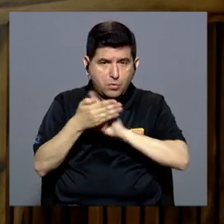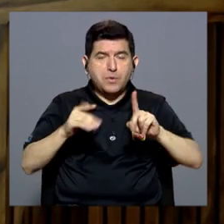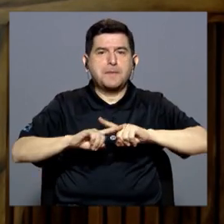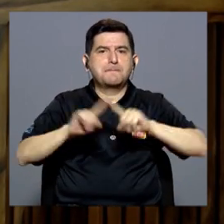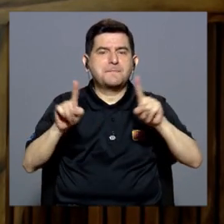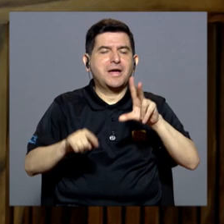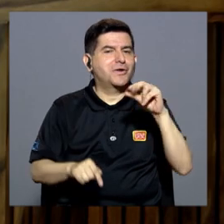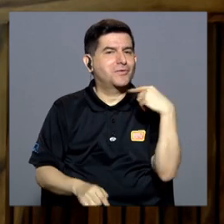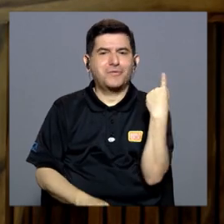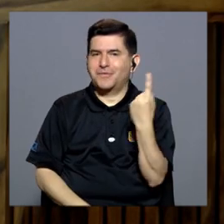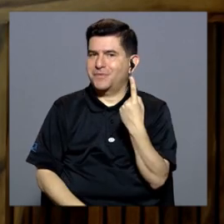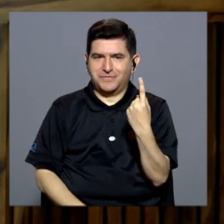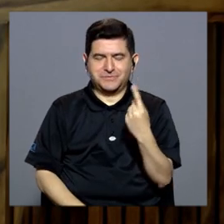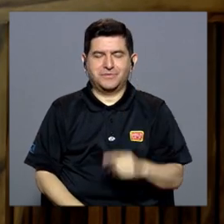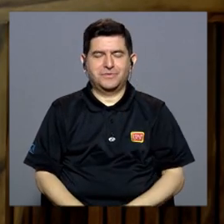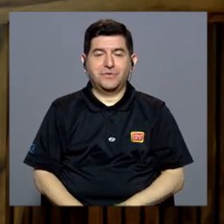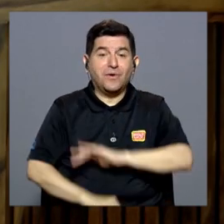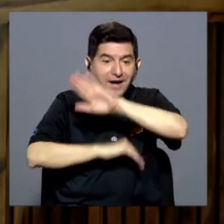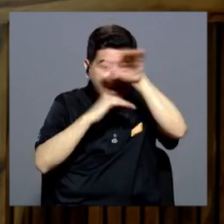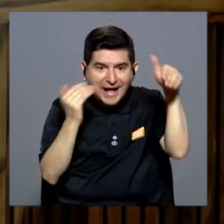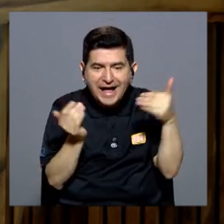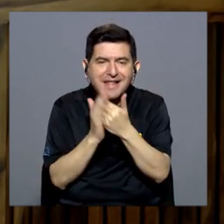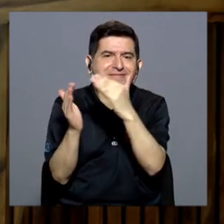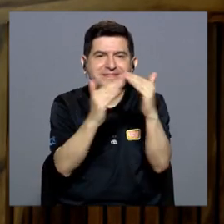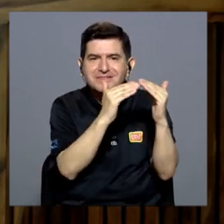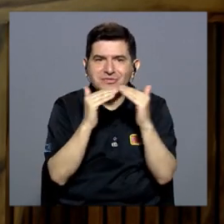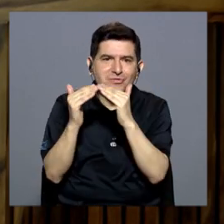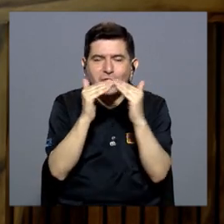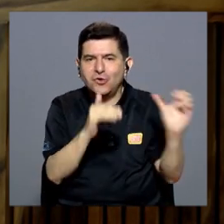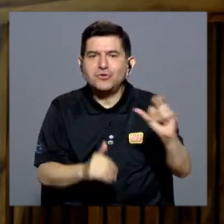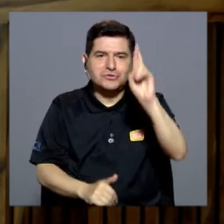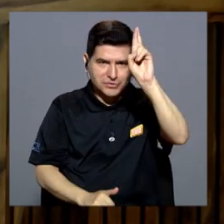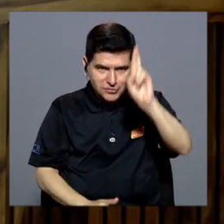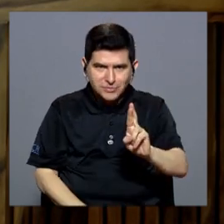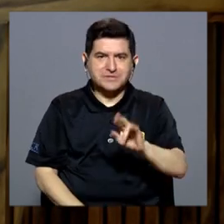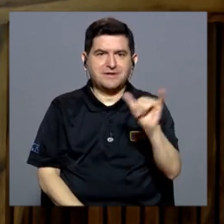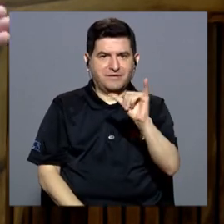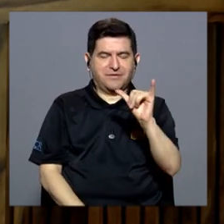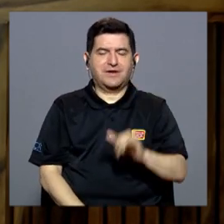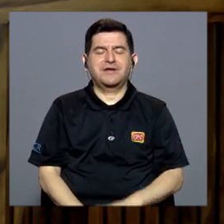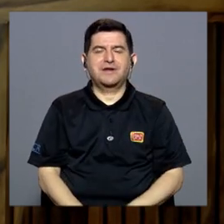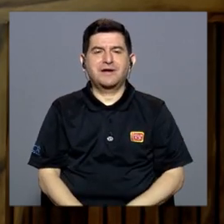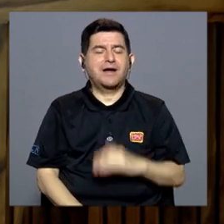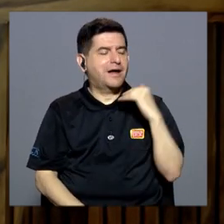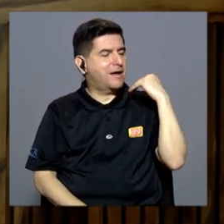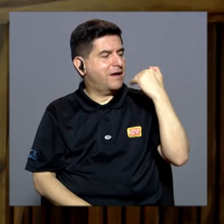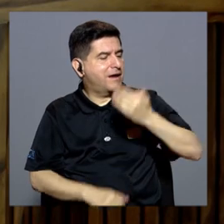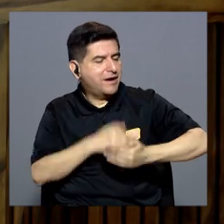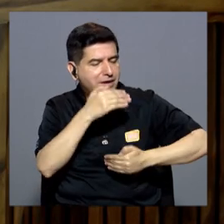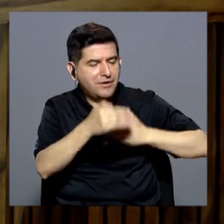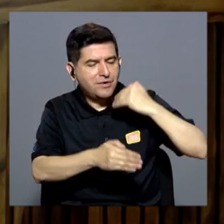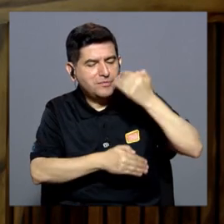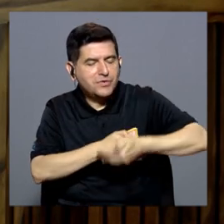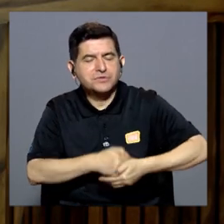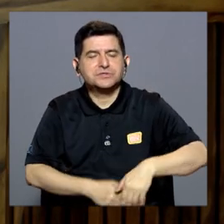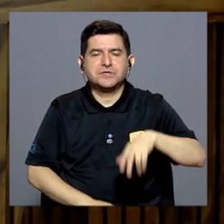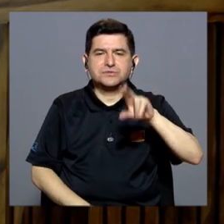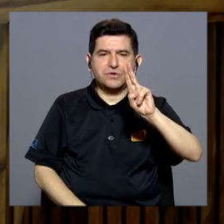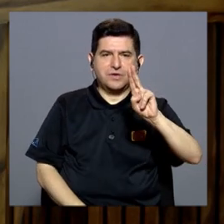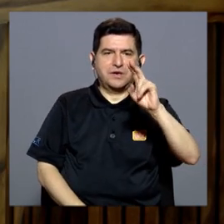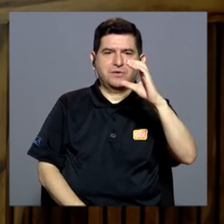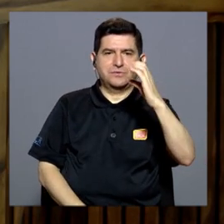pero más allá de ella, ante toda la ciudadanía costarricense, el curso que lleva la Universidad de Costa